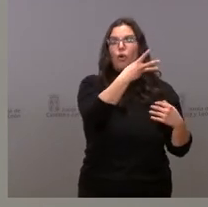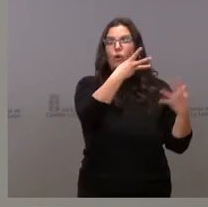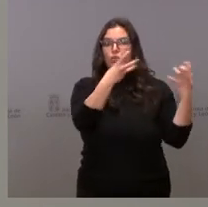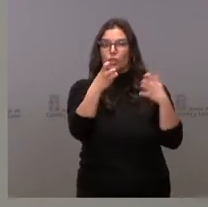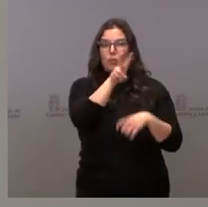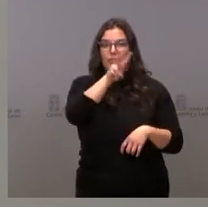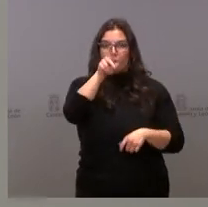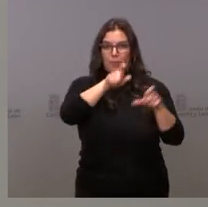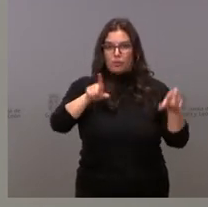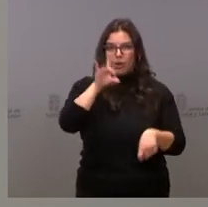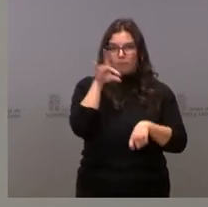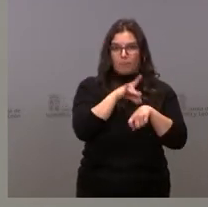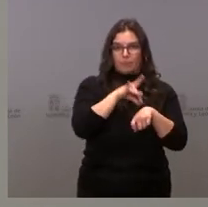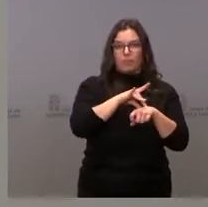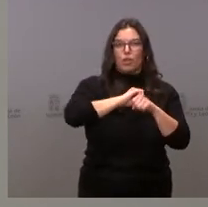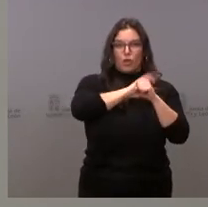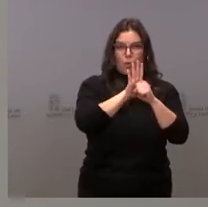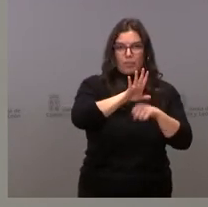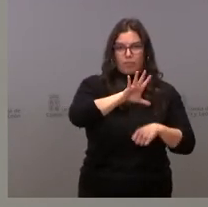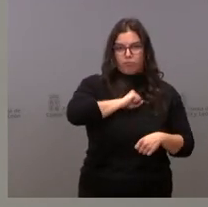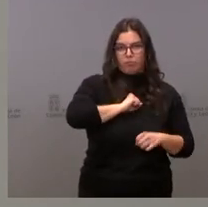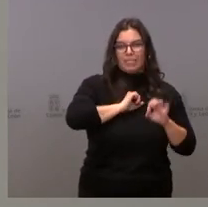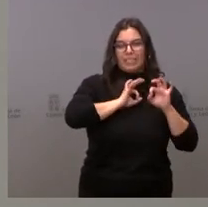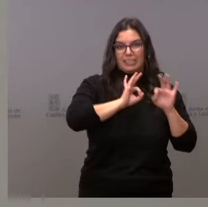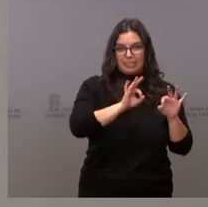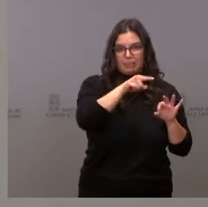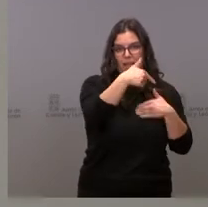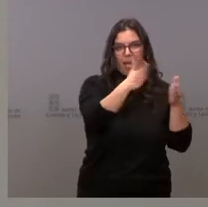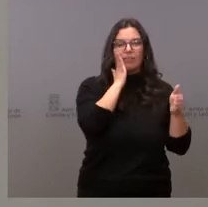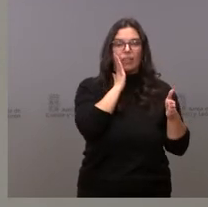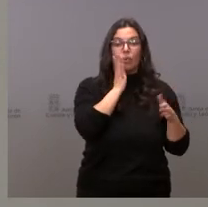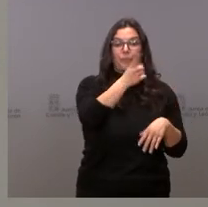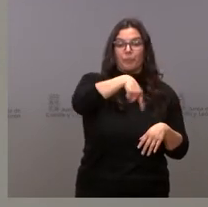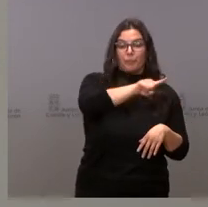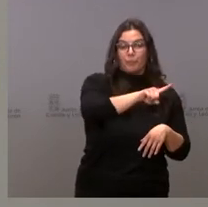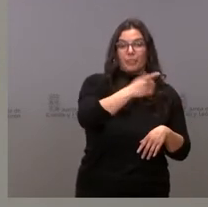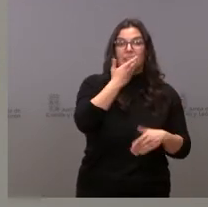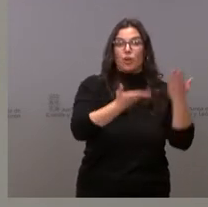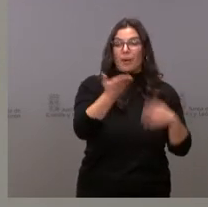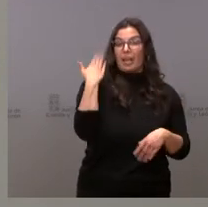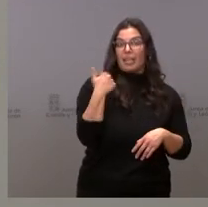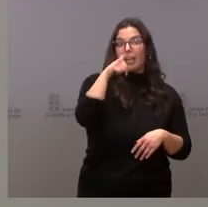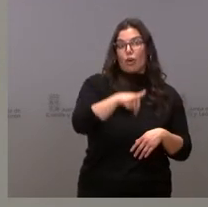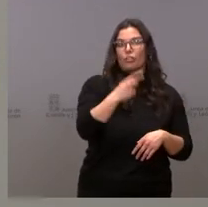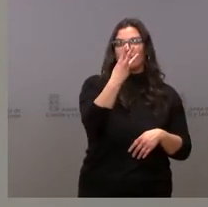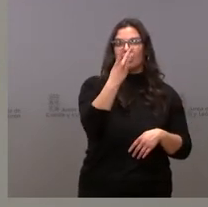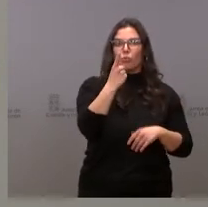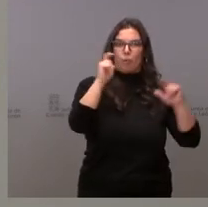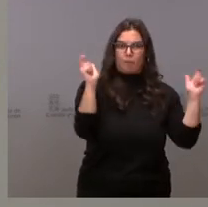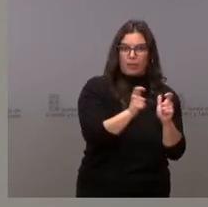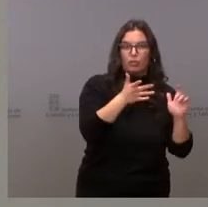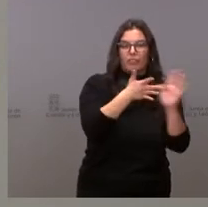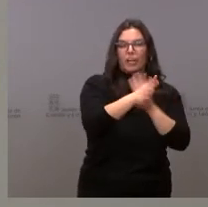perdón con kobe de 1931 - que la jornada de ayer lo que supone un índice de ocupación